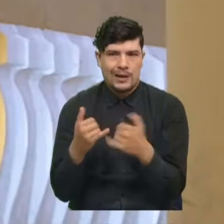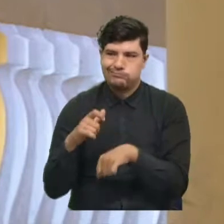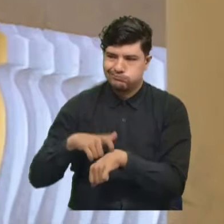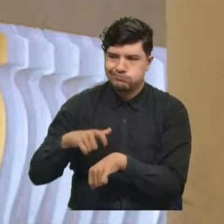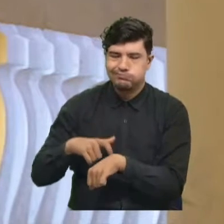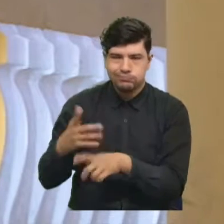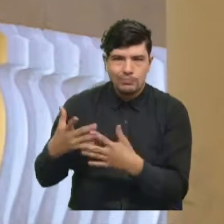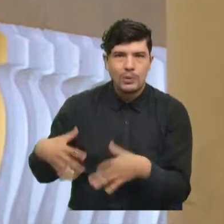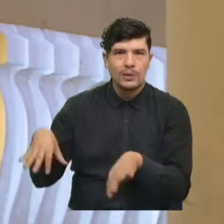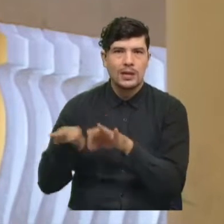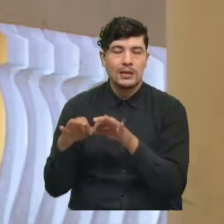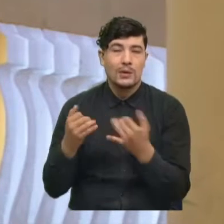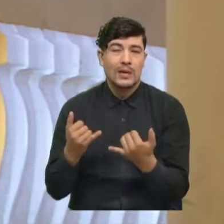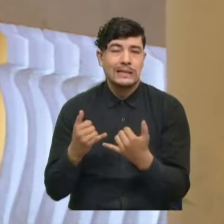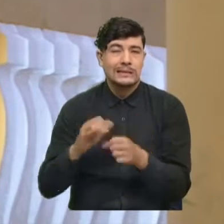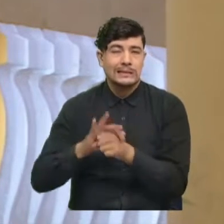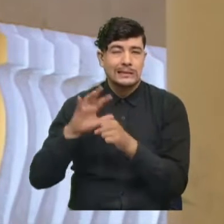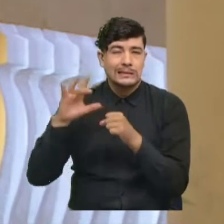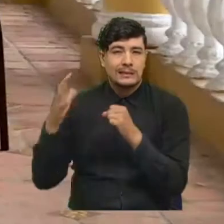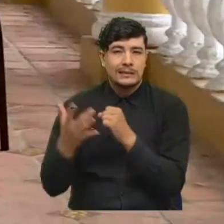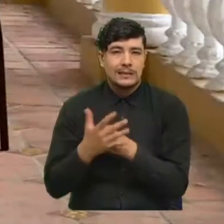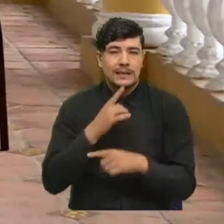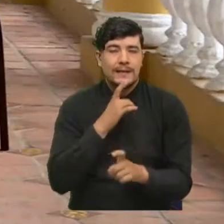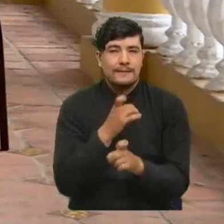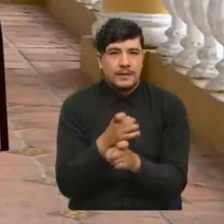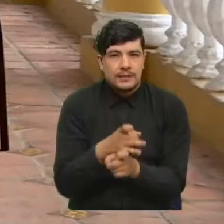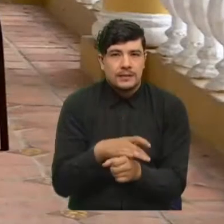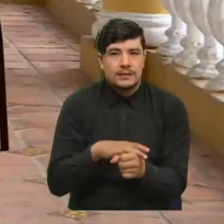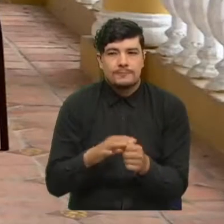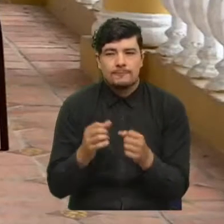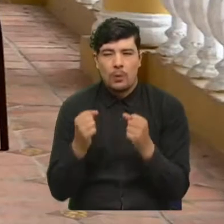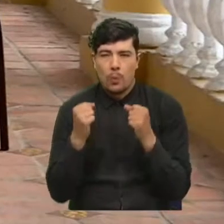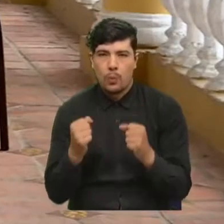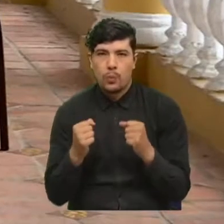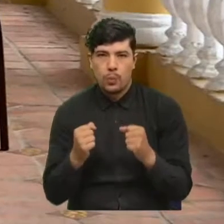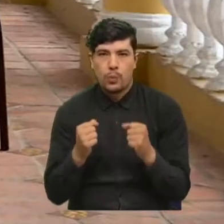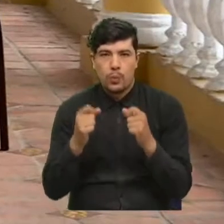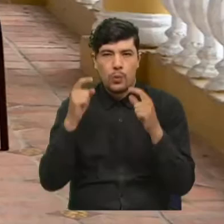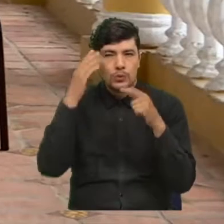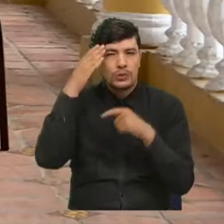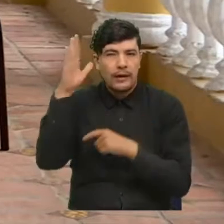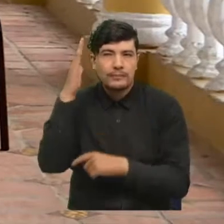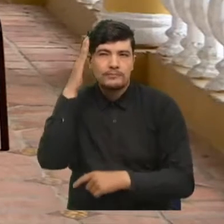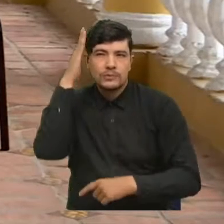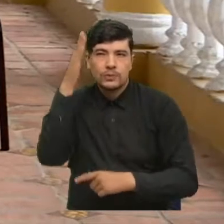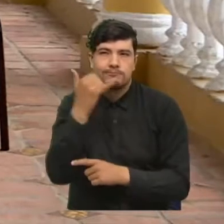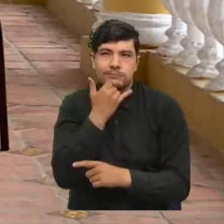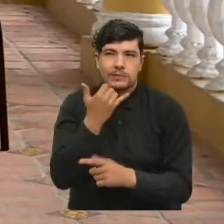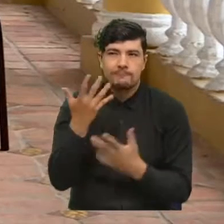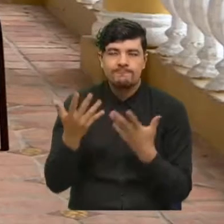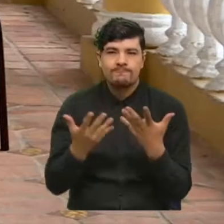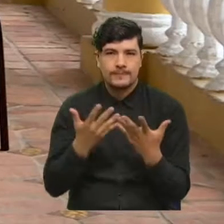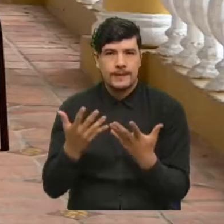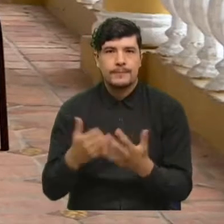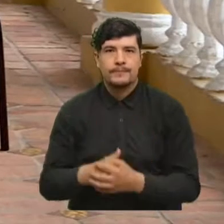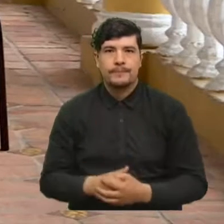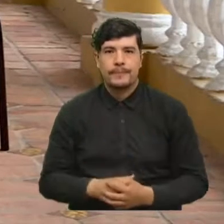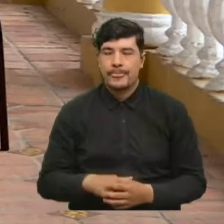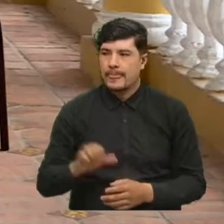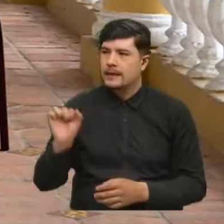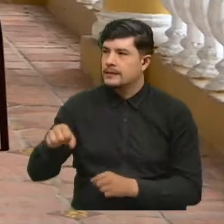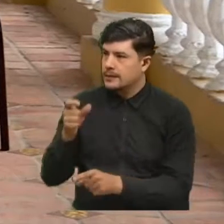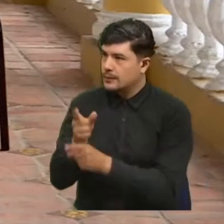tiempos difíciles coyunturales de incertidumbre pero trabajando en ese gran propósito difíciles por muchos lados por muchas aristas del